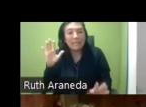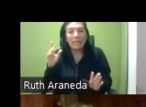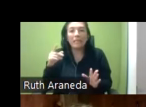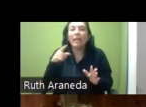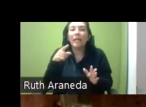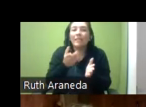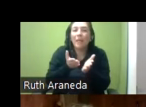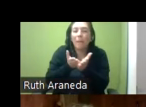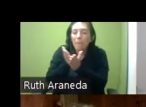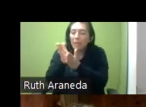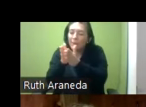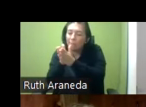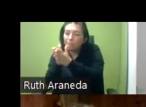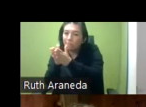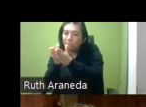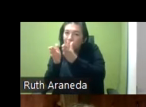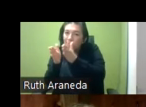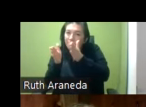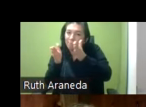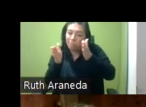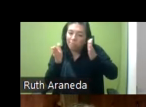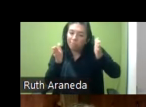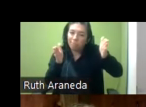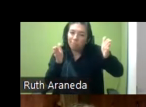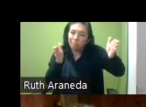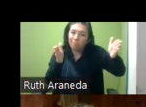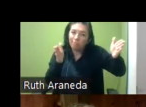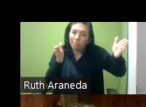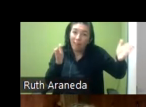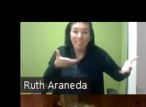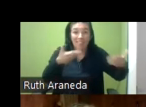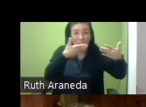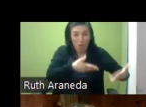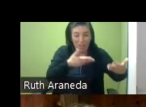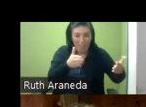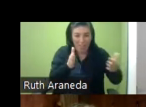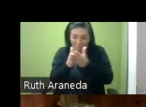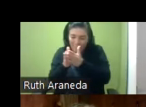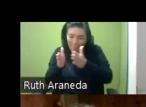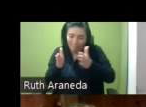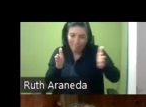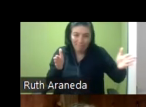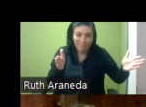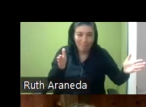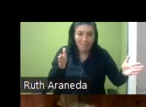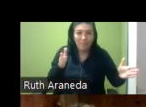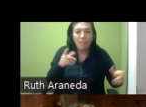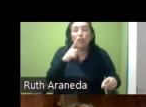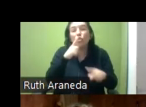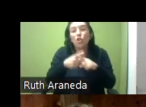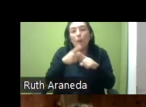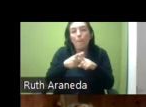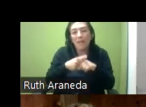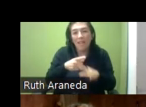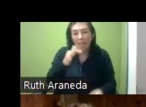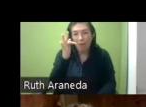un periodo hasta nuestra entrada a nuestra era, al cual llamamos